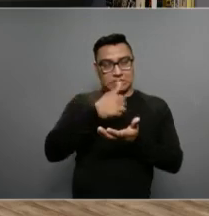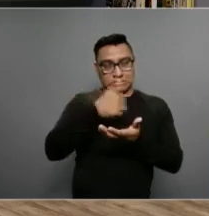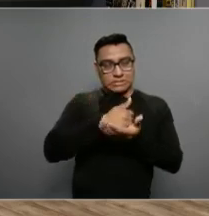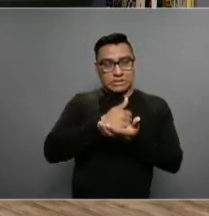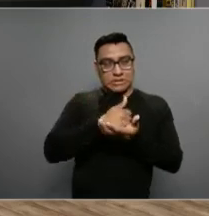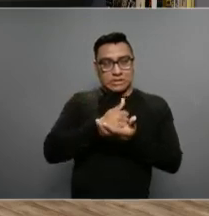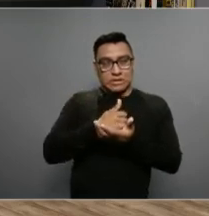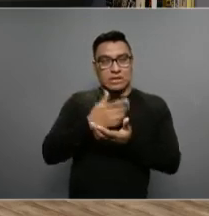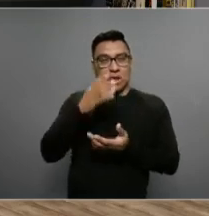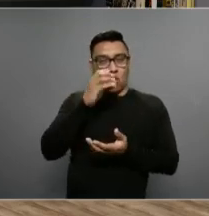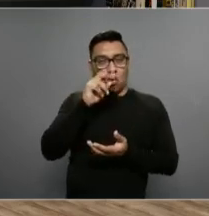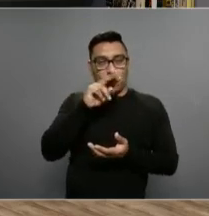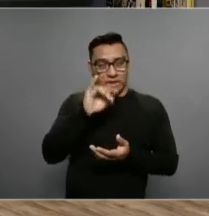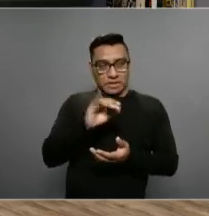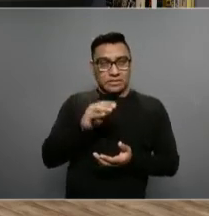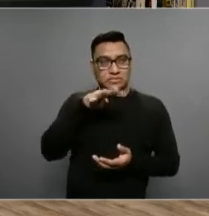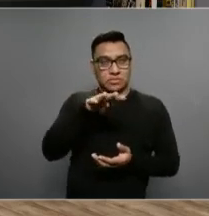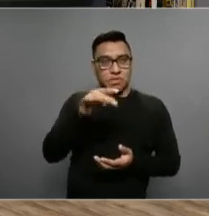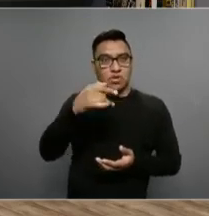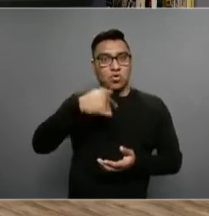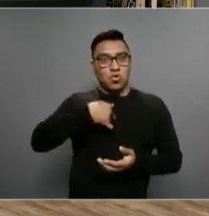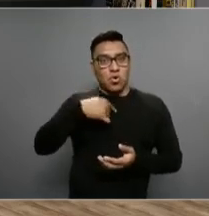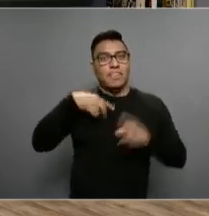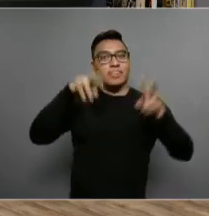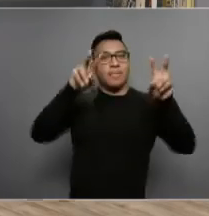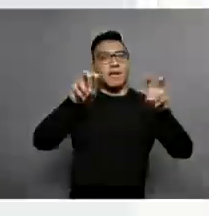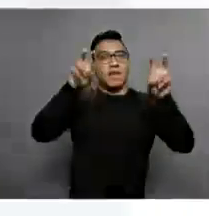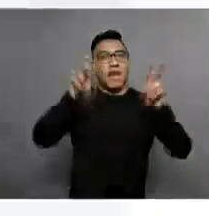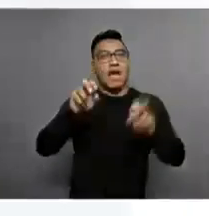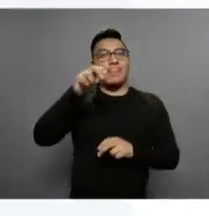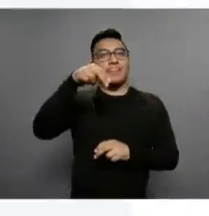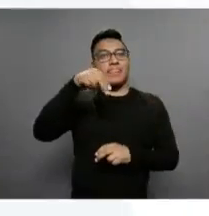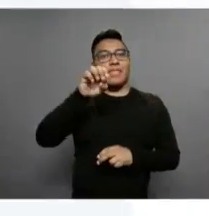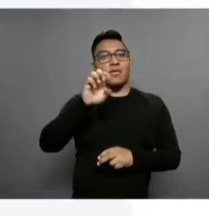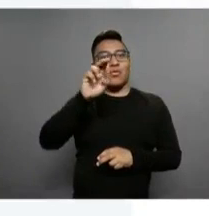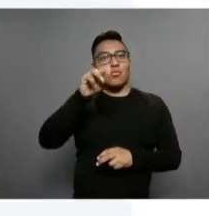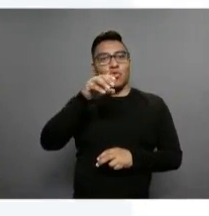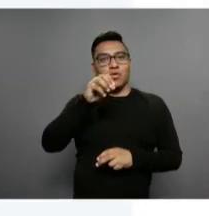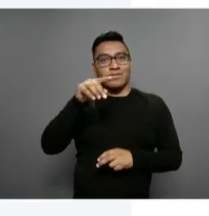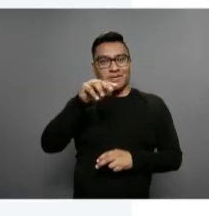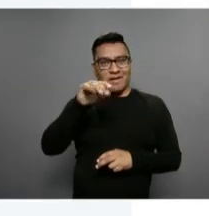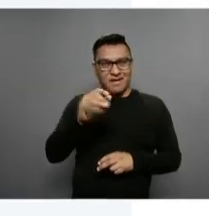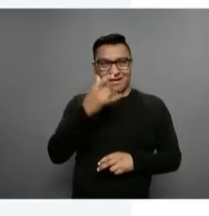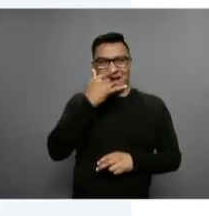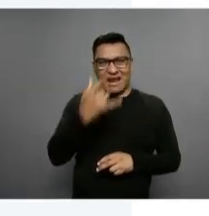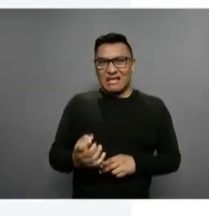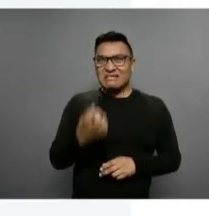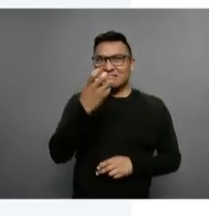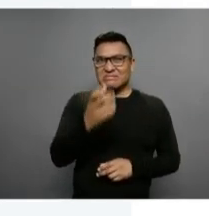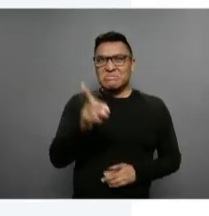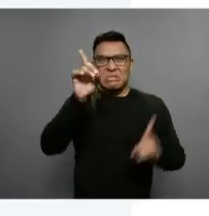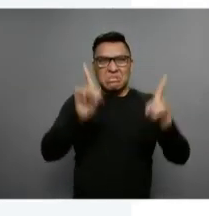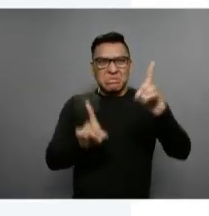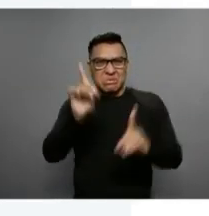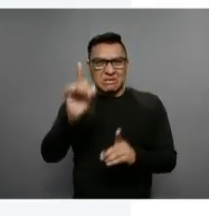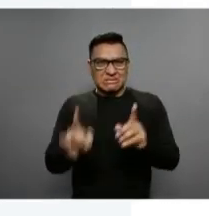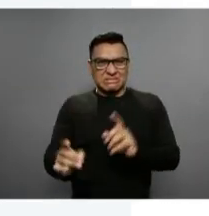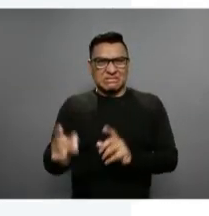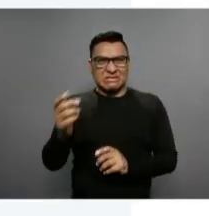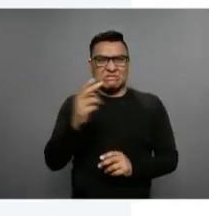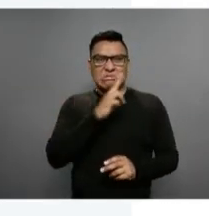conferencia de prensa sobre COVID-19, hablaré acerca de la neumonía atípica, un problema que ha generado dudas y noticias